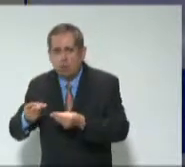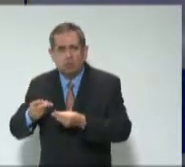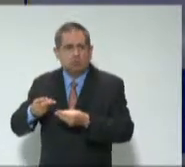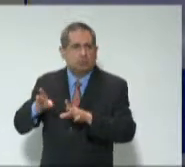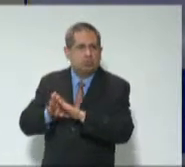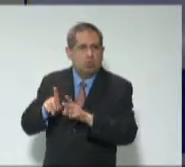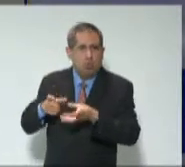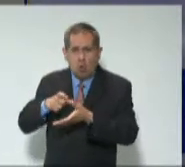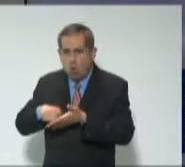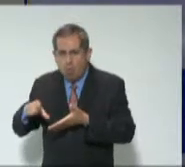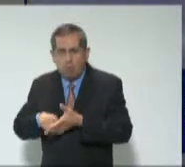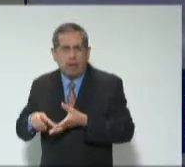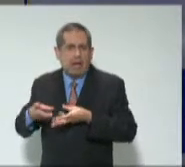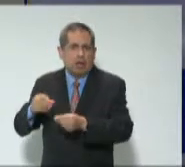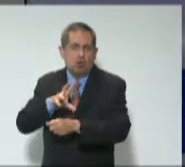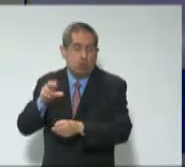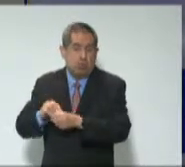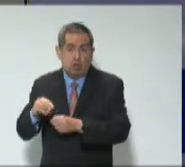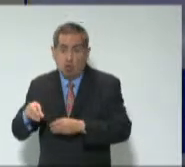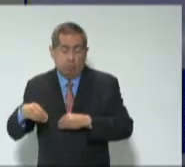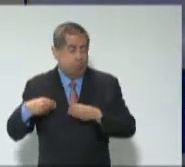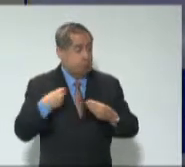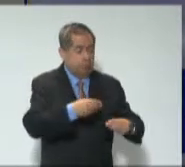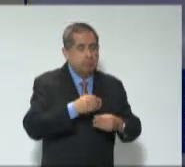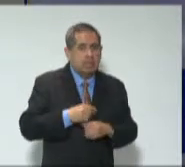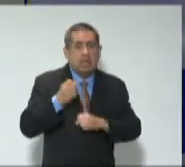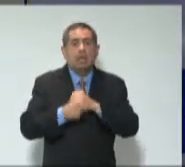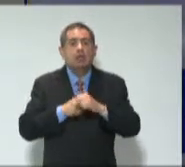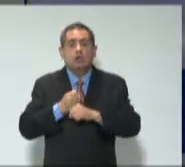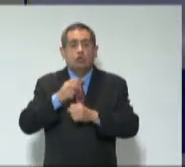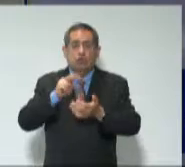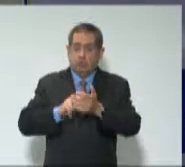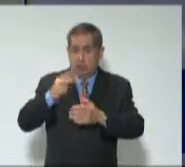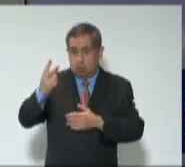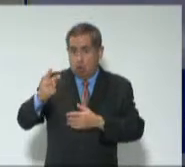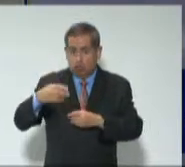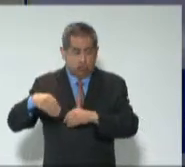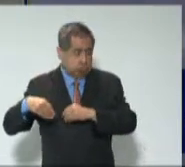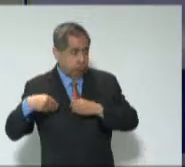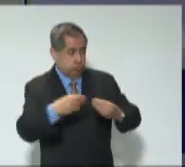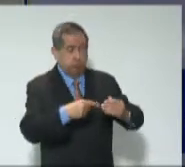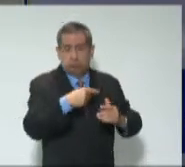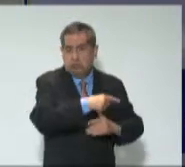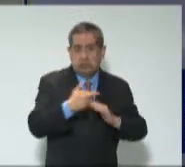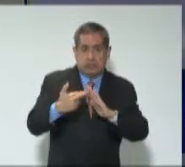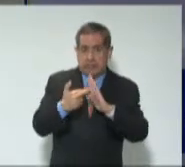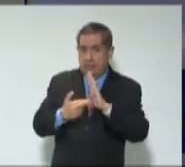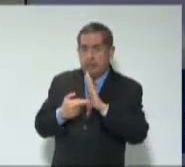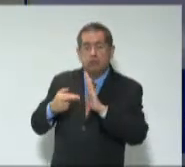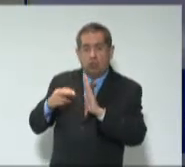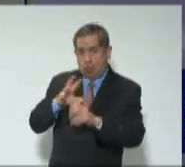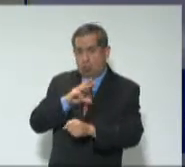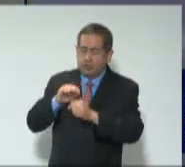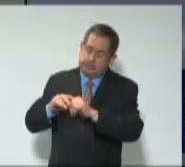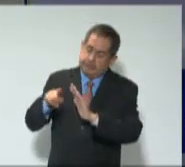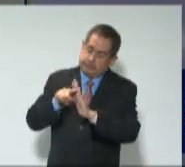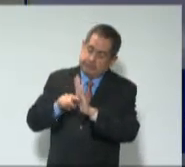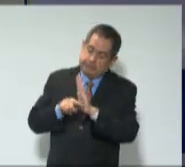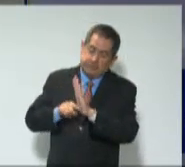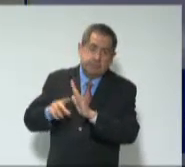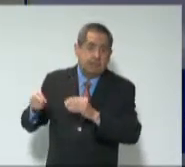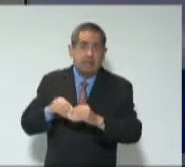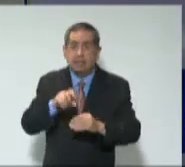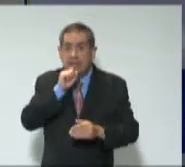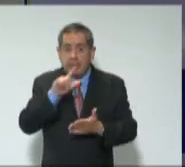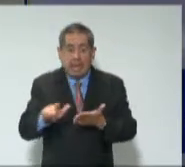otorgara a partir de 2002 la información no solo fue normada por nuestro ordenamiento interno sino que la Ley